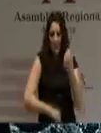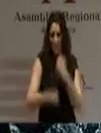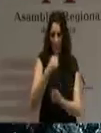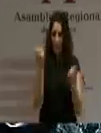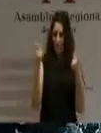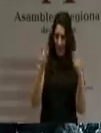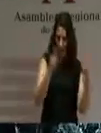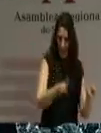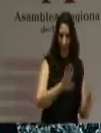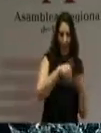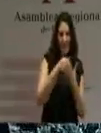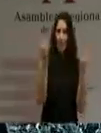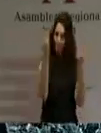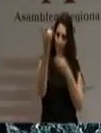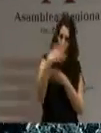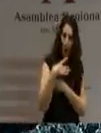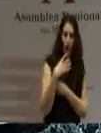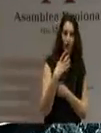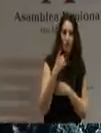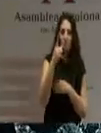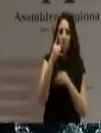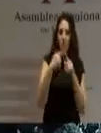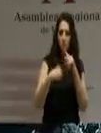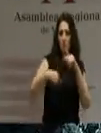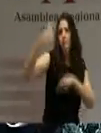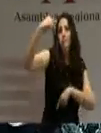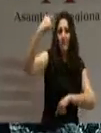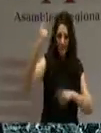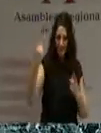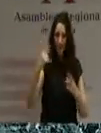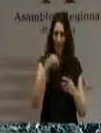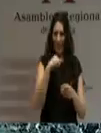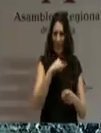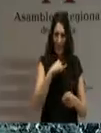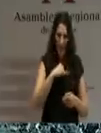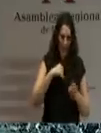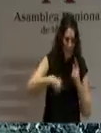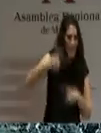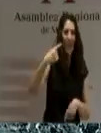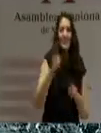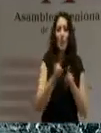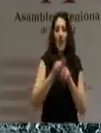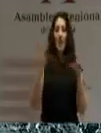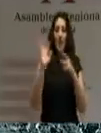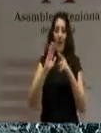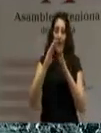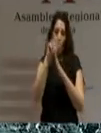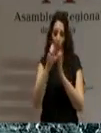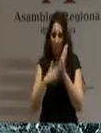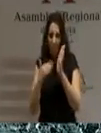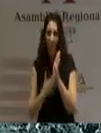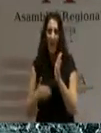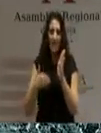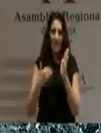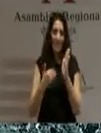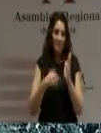o incluso mejor, están muy, muy por encima. La Comunidad Valenciana, Castilla-La Mancha, Baleares, todos